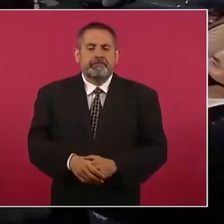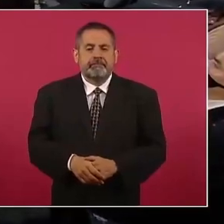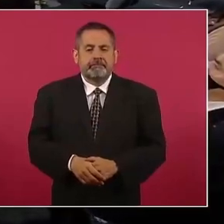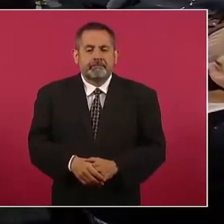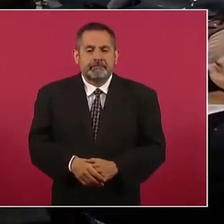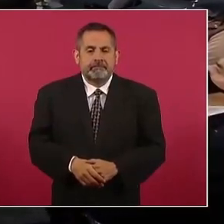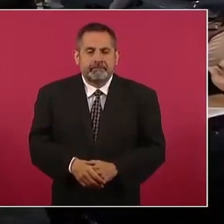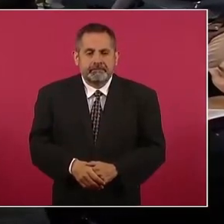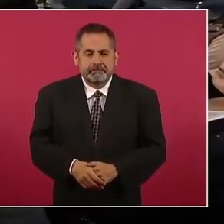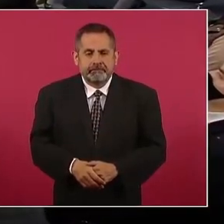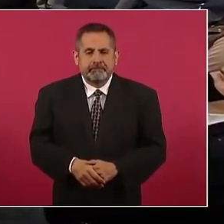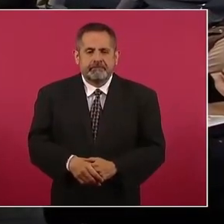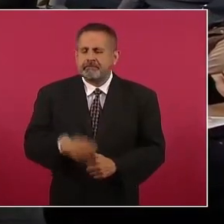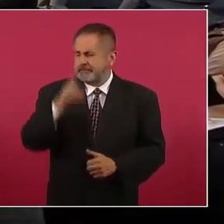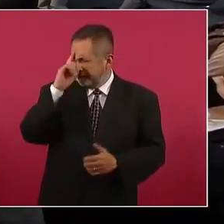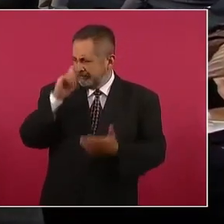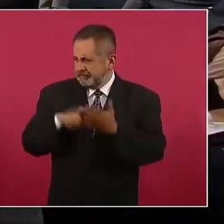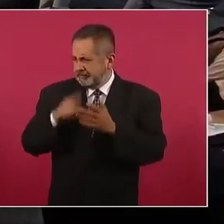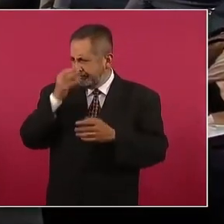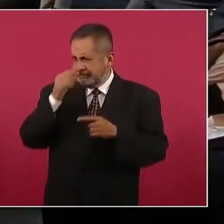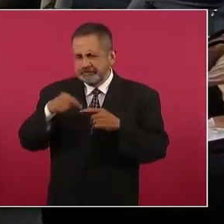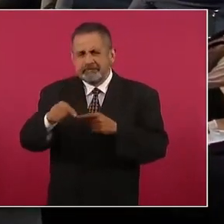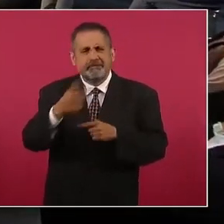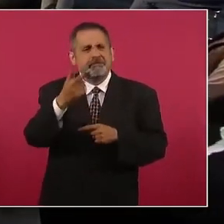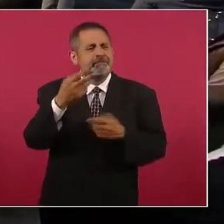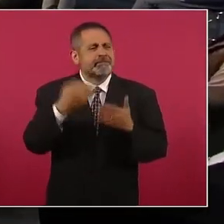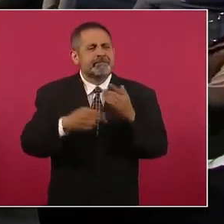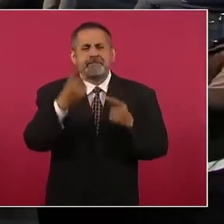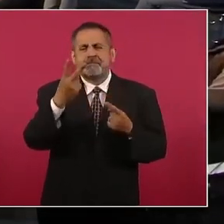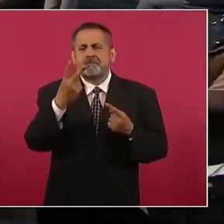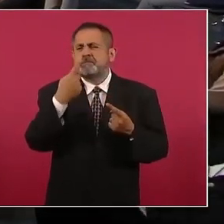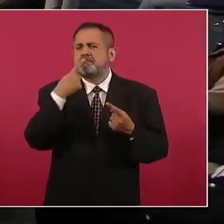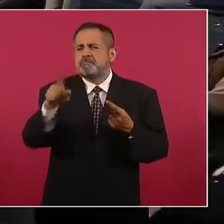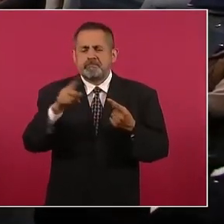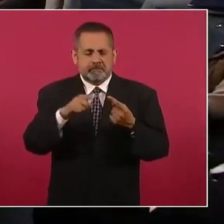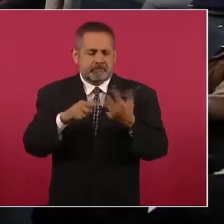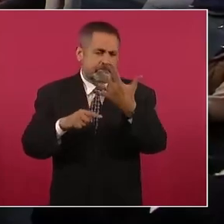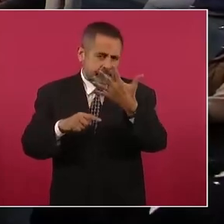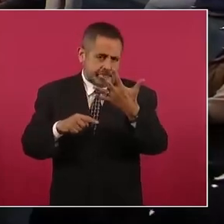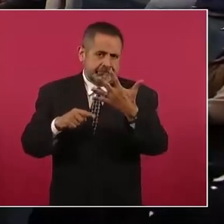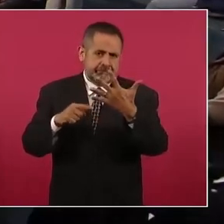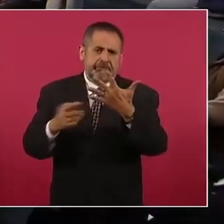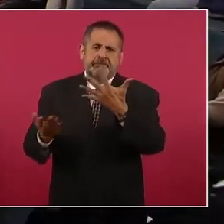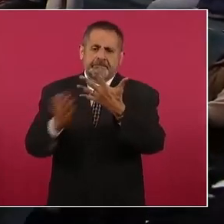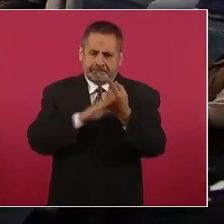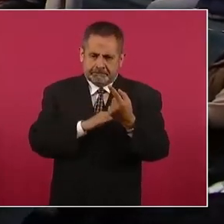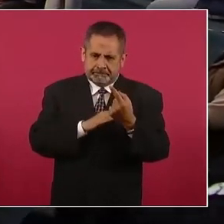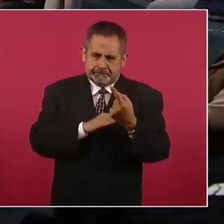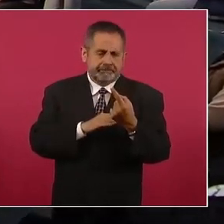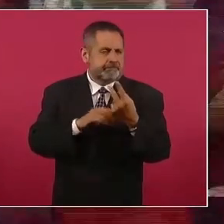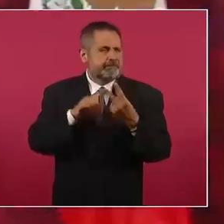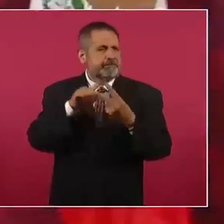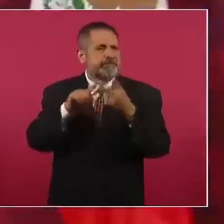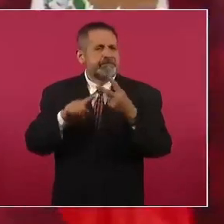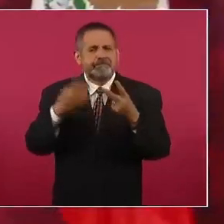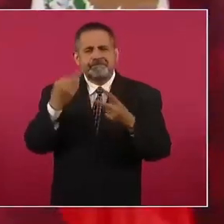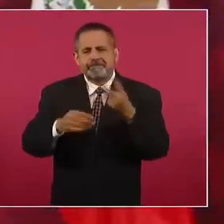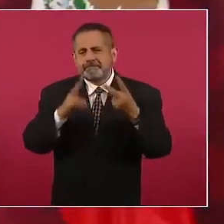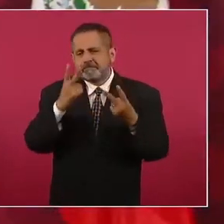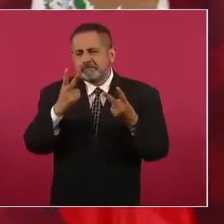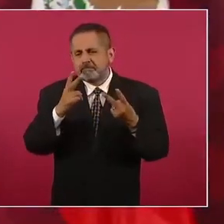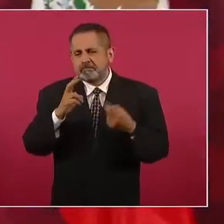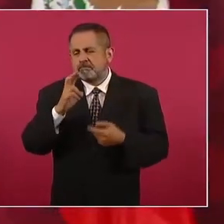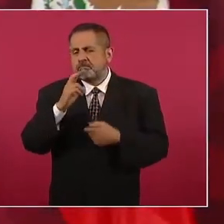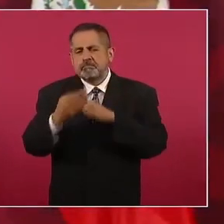¿Cuántos amparos persisten? Pues creo que quedan 2, ya resolvieron 3, ya están por resolver, pero por